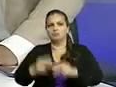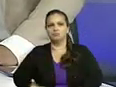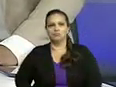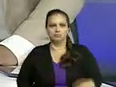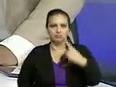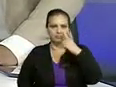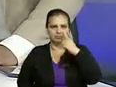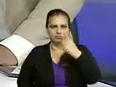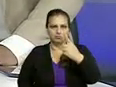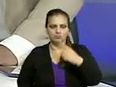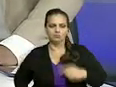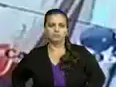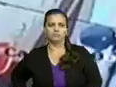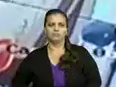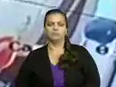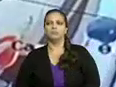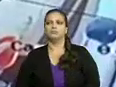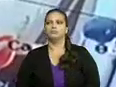Veamos.